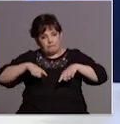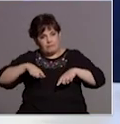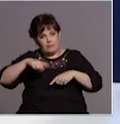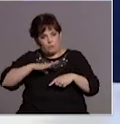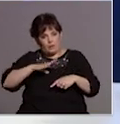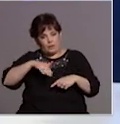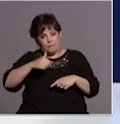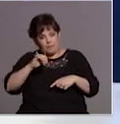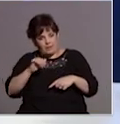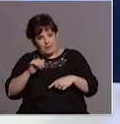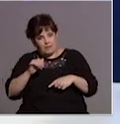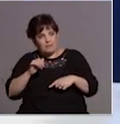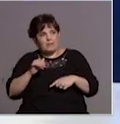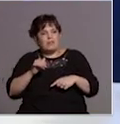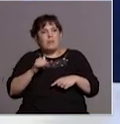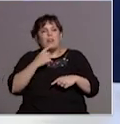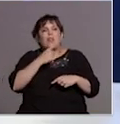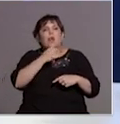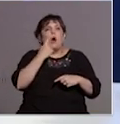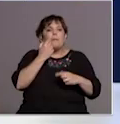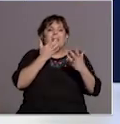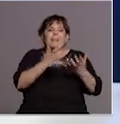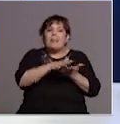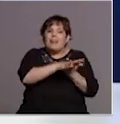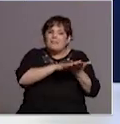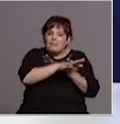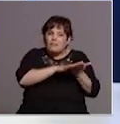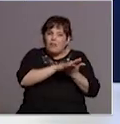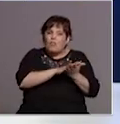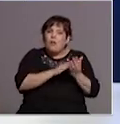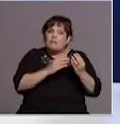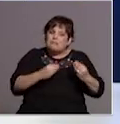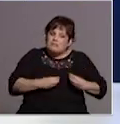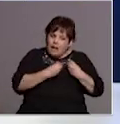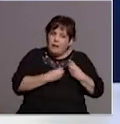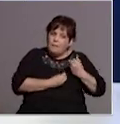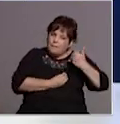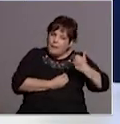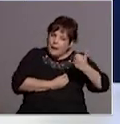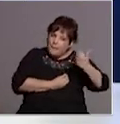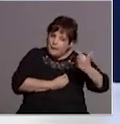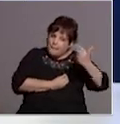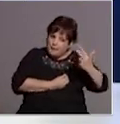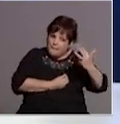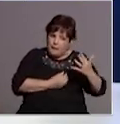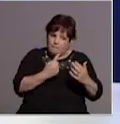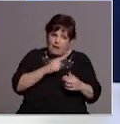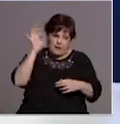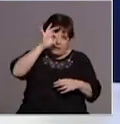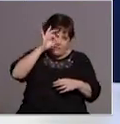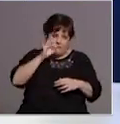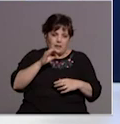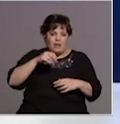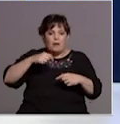ser mi corbin exige una negociación que deje a salvo una serie de prerrogativas para el reino unido algo que el